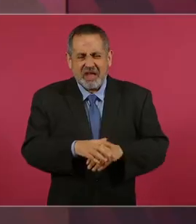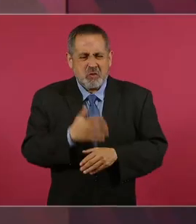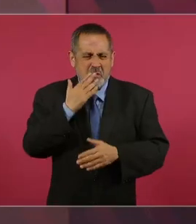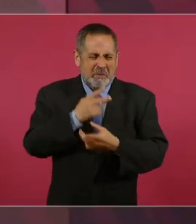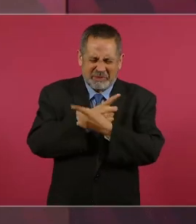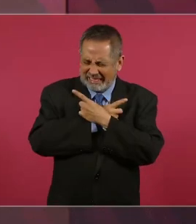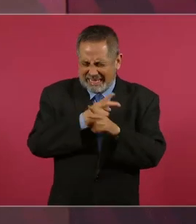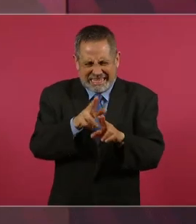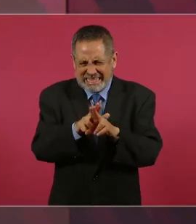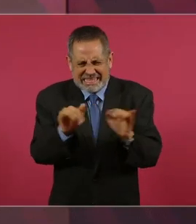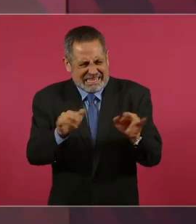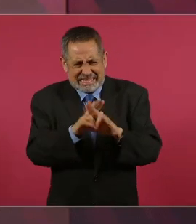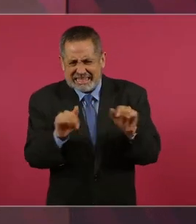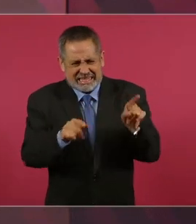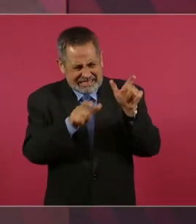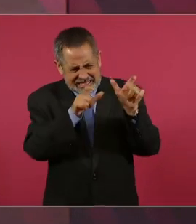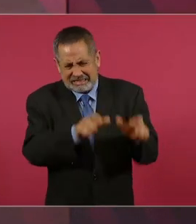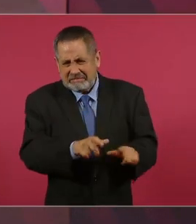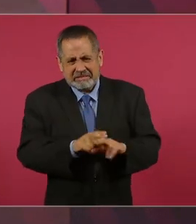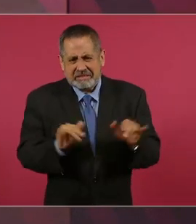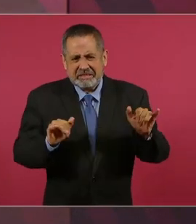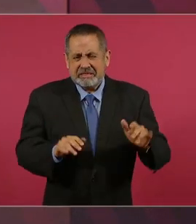morales de ninguna índole,